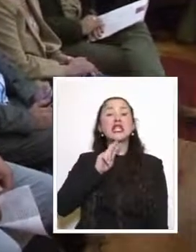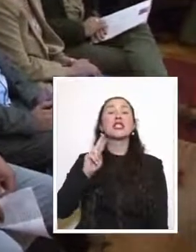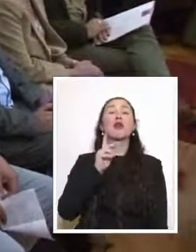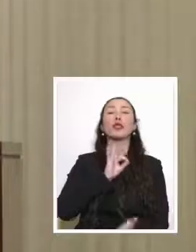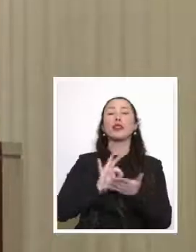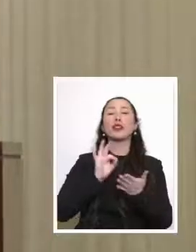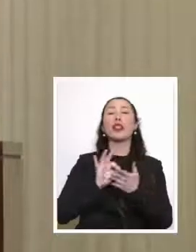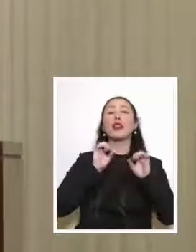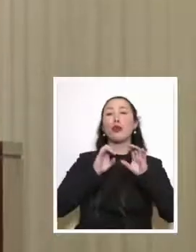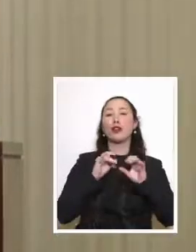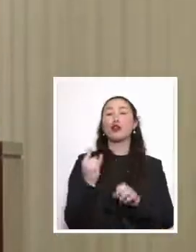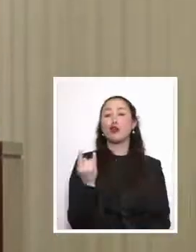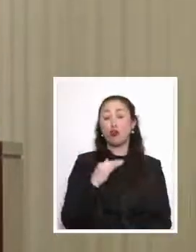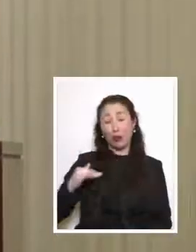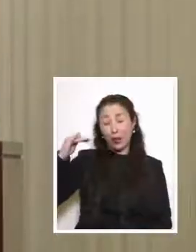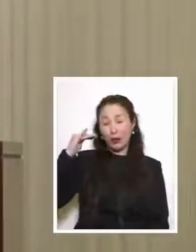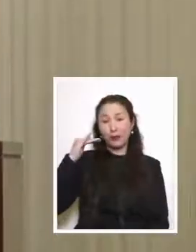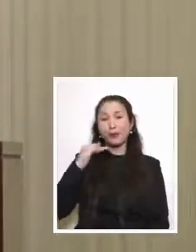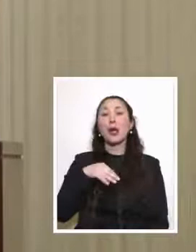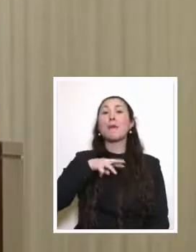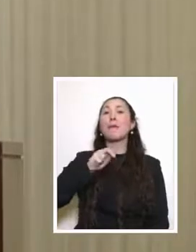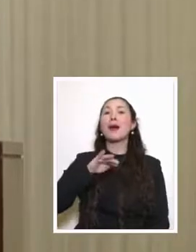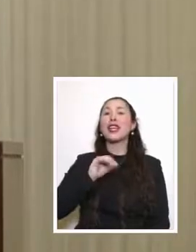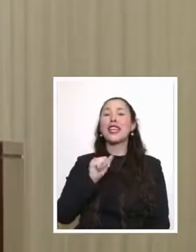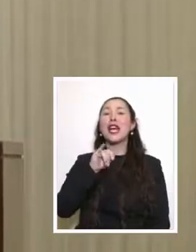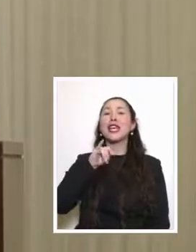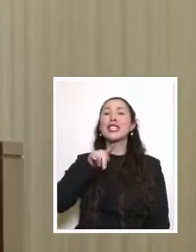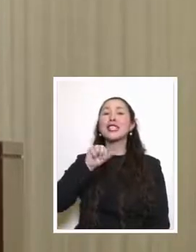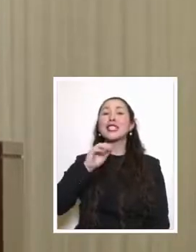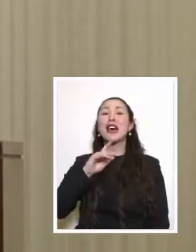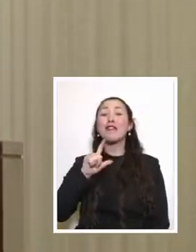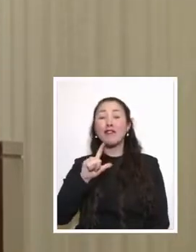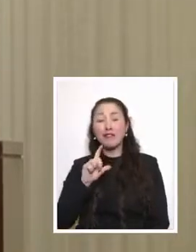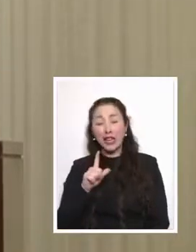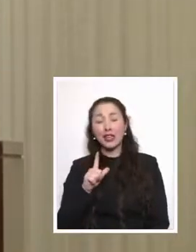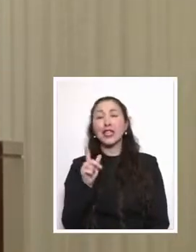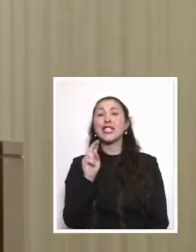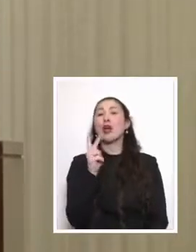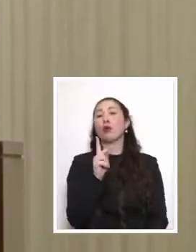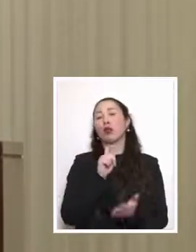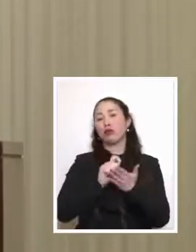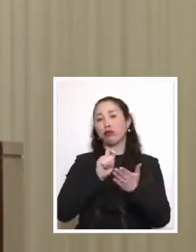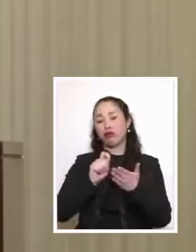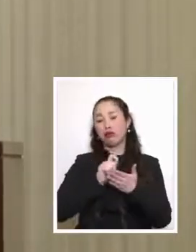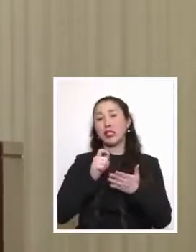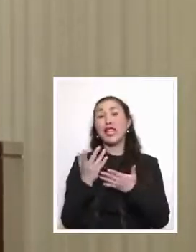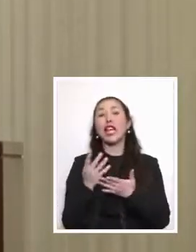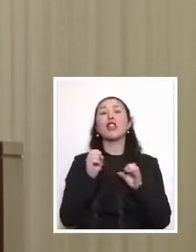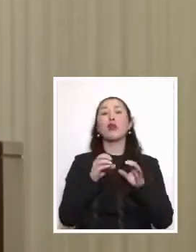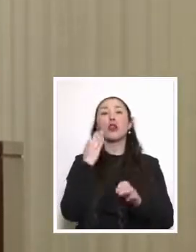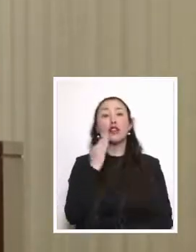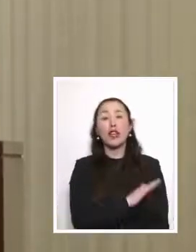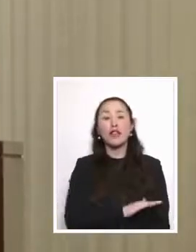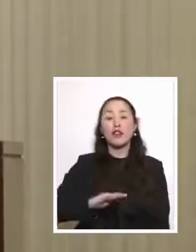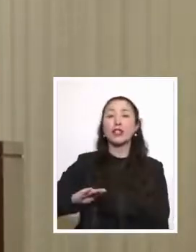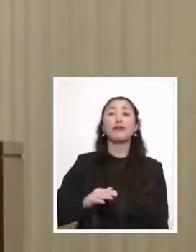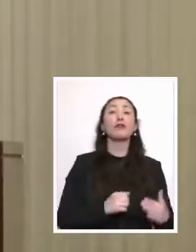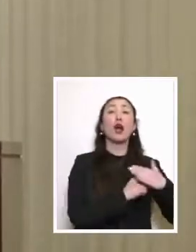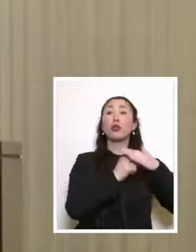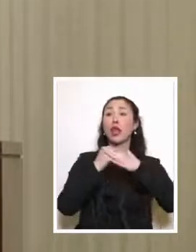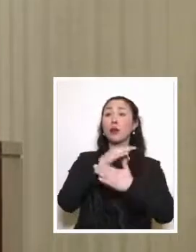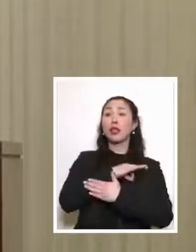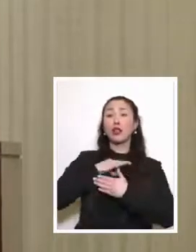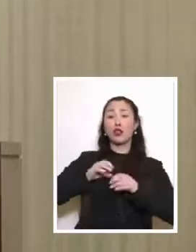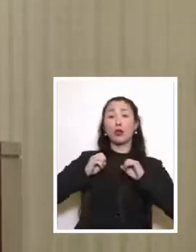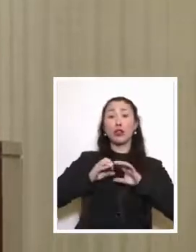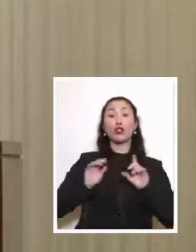Educación Superior, a la señora María Isabel Díaz, subsecretaria de Educación Parvularia, autoridades del Ministerio de Educación,